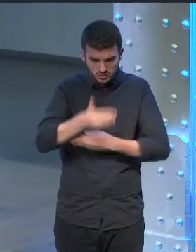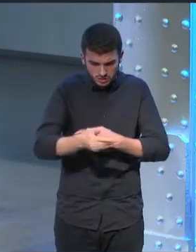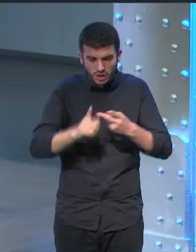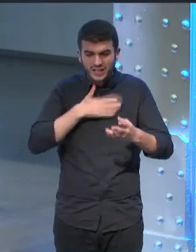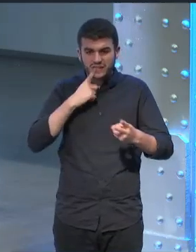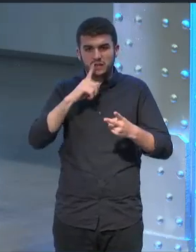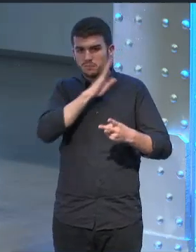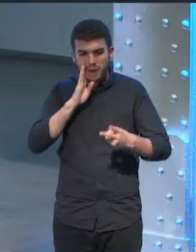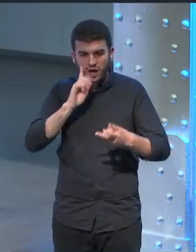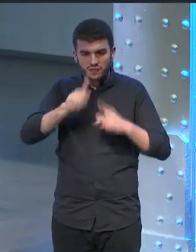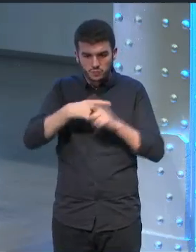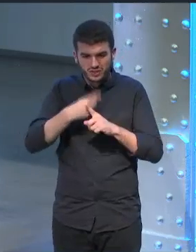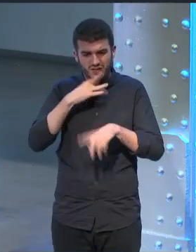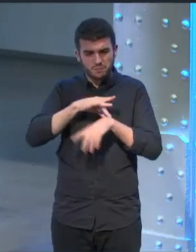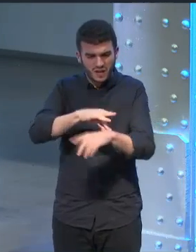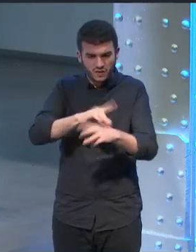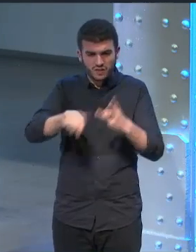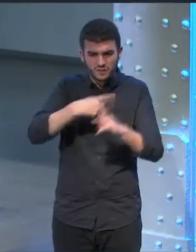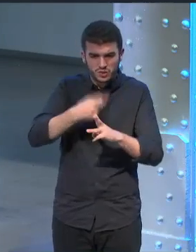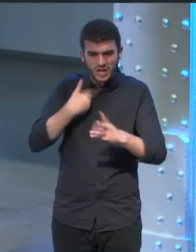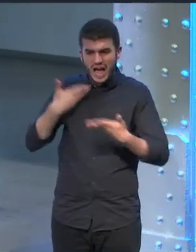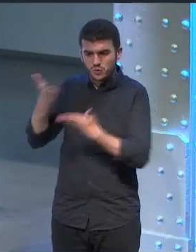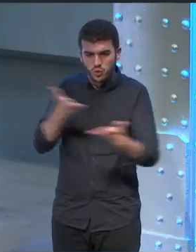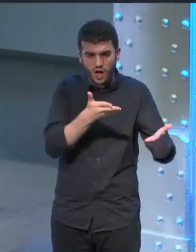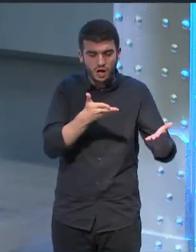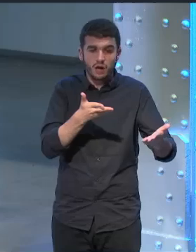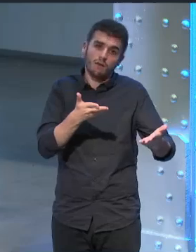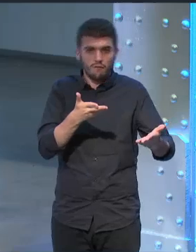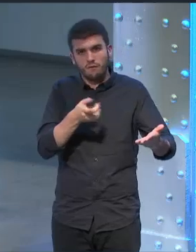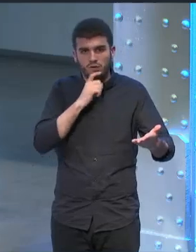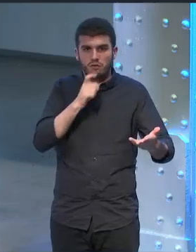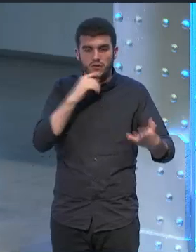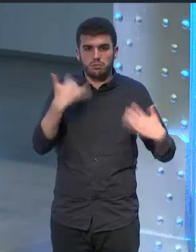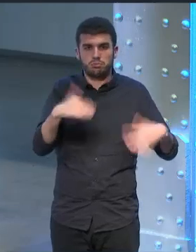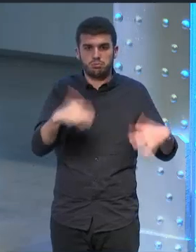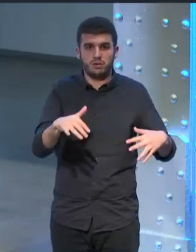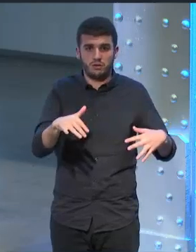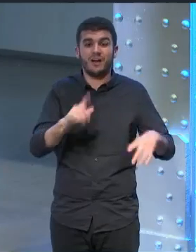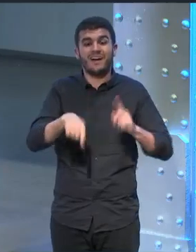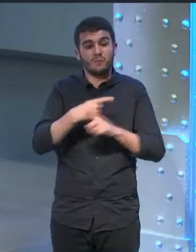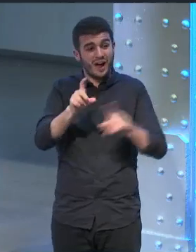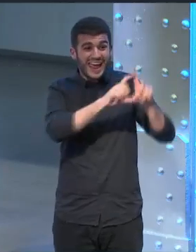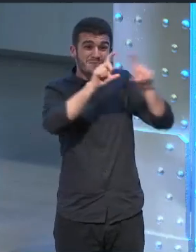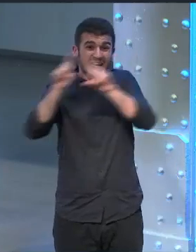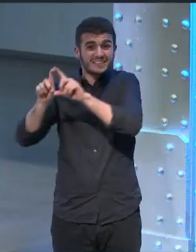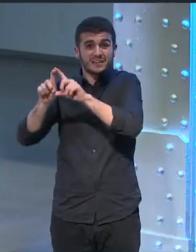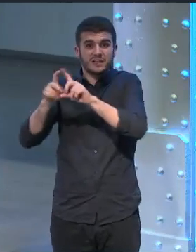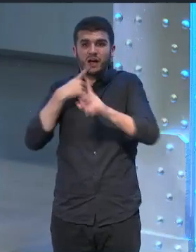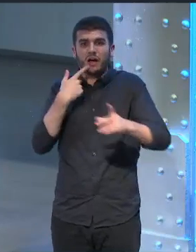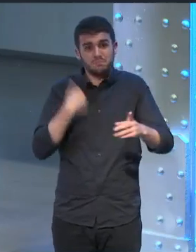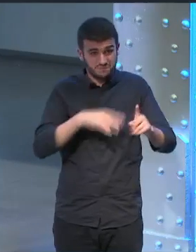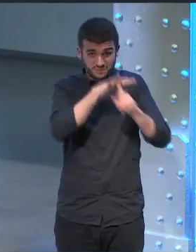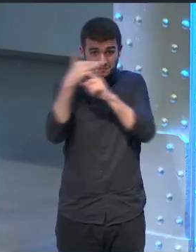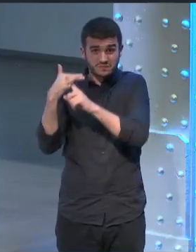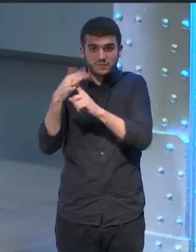vamos a pedir que seas mentora, que ayudes a otros emprendedores. Claro, es que es muy complicado, o sea, tenemos que, las empresas en este caso, tenemos